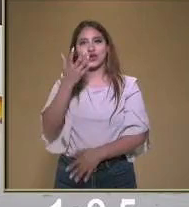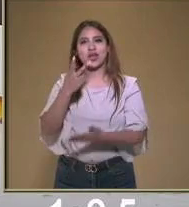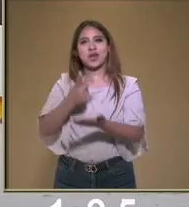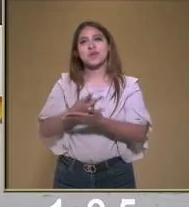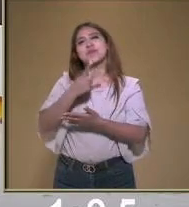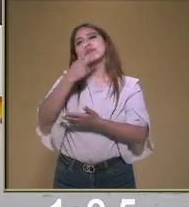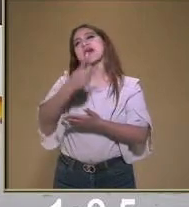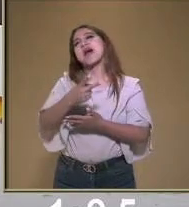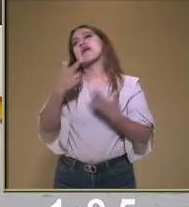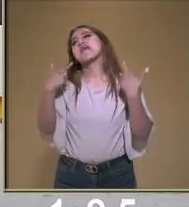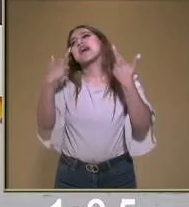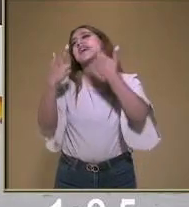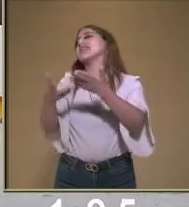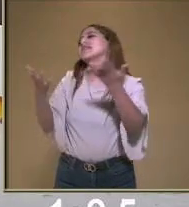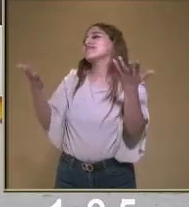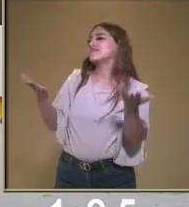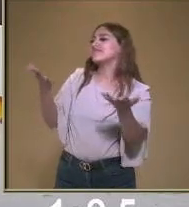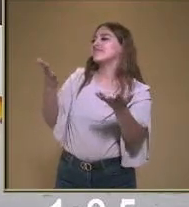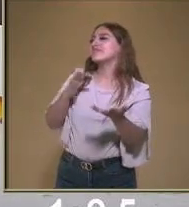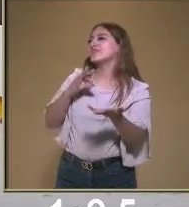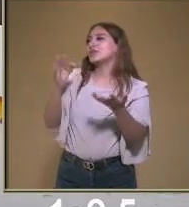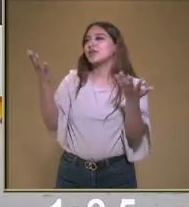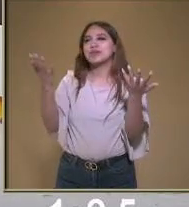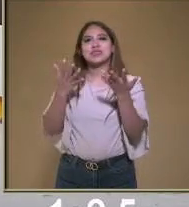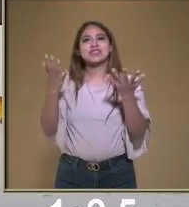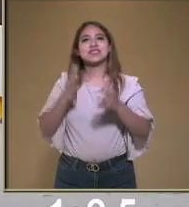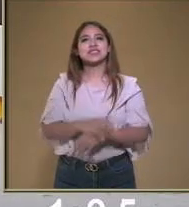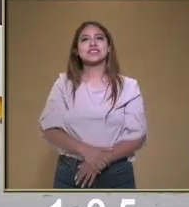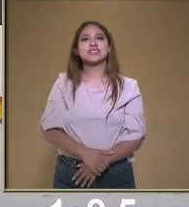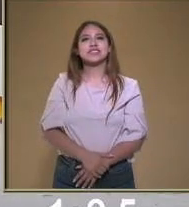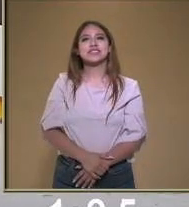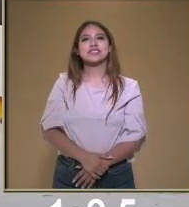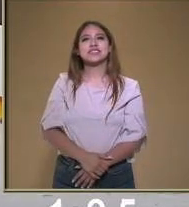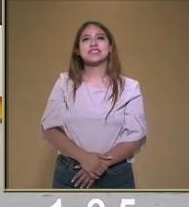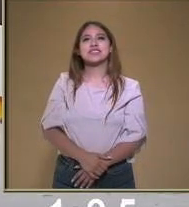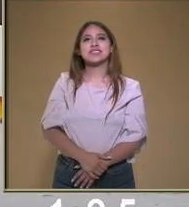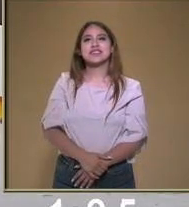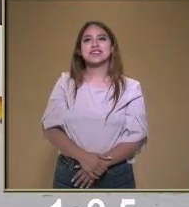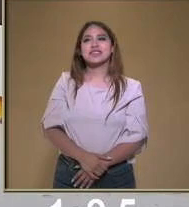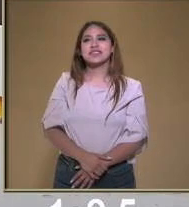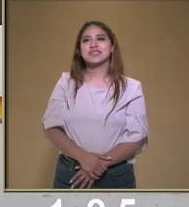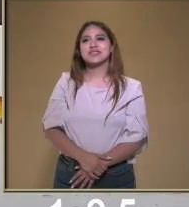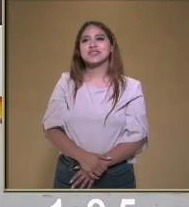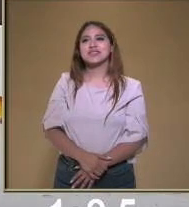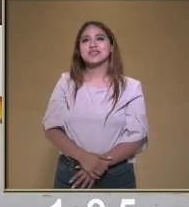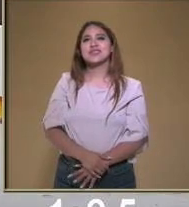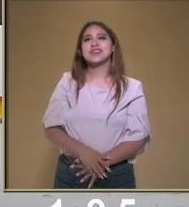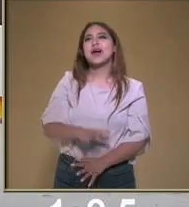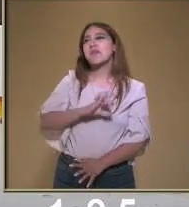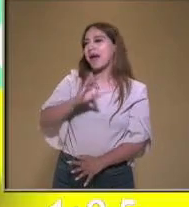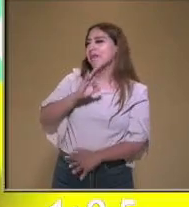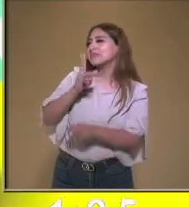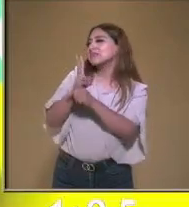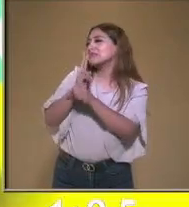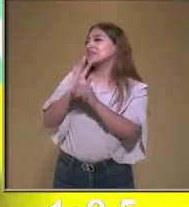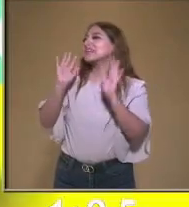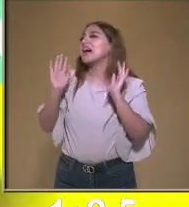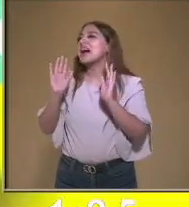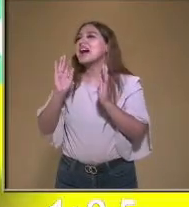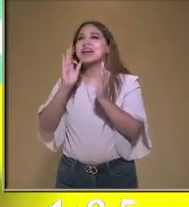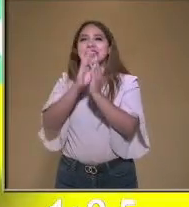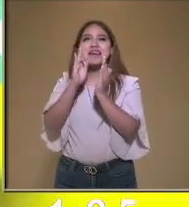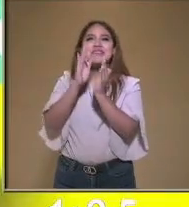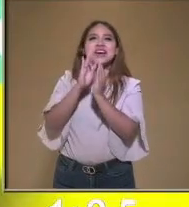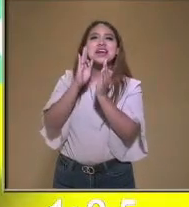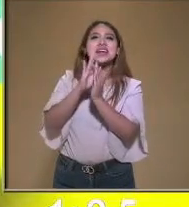maestra. A ver, ¿qué le podemos invitar? ¿Unos? Un derivado del maíz. Unos tamales. Unos tamales, ¿verdad? Bueno,